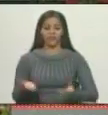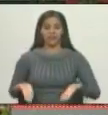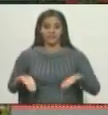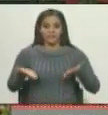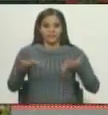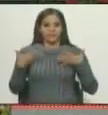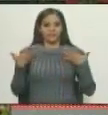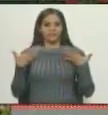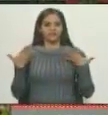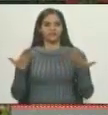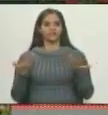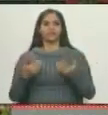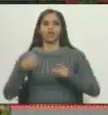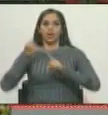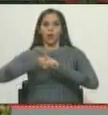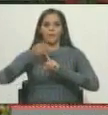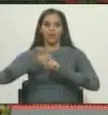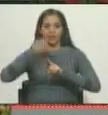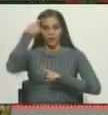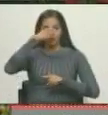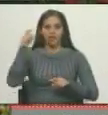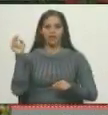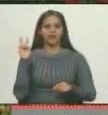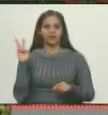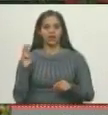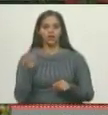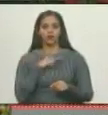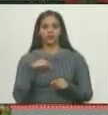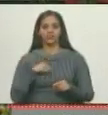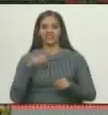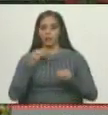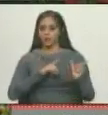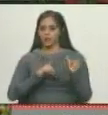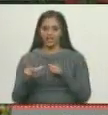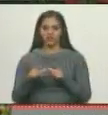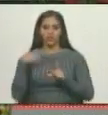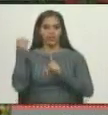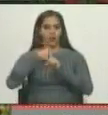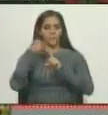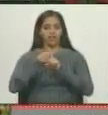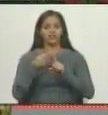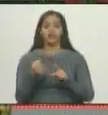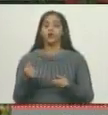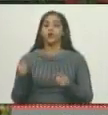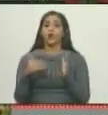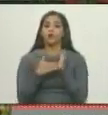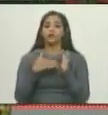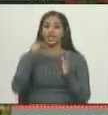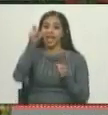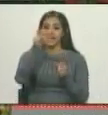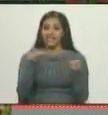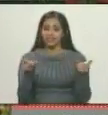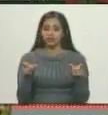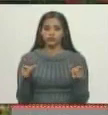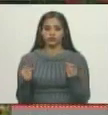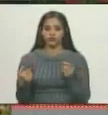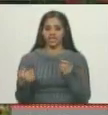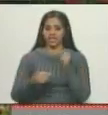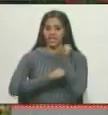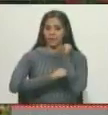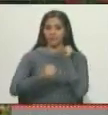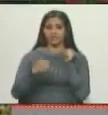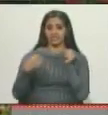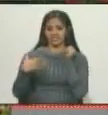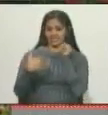ánimo de combate al pueblo de Venezuela. Nosotros estamos declarados en combate contra aquellos enemigos de la patria que creen que se van a